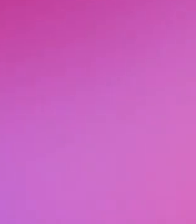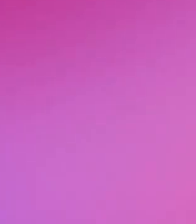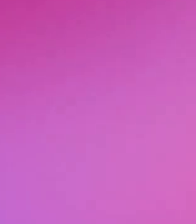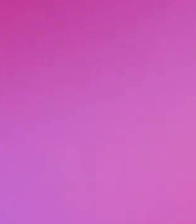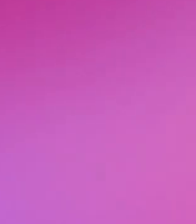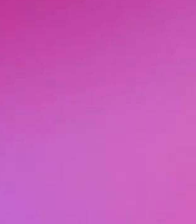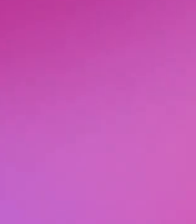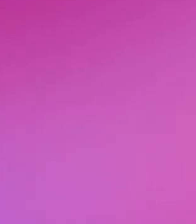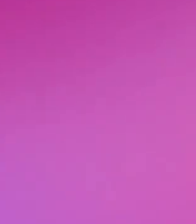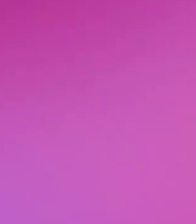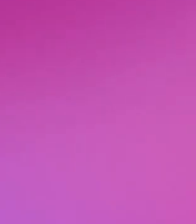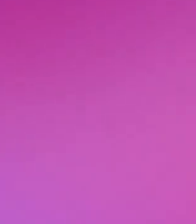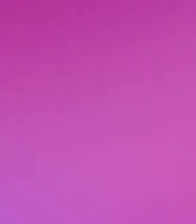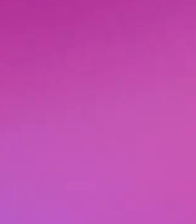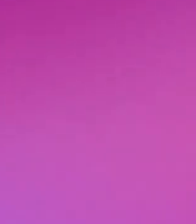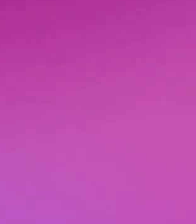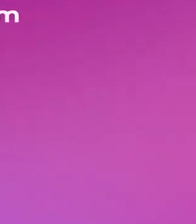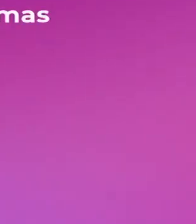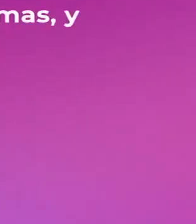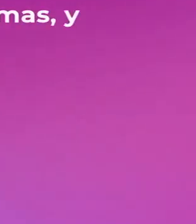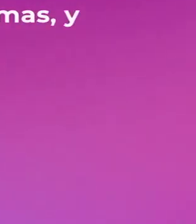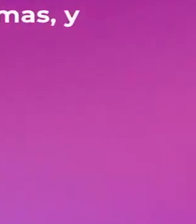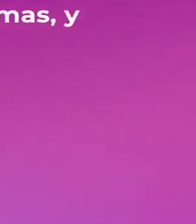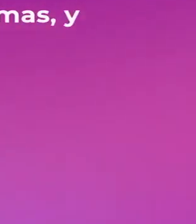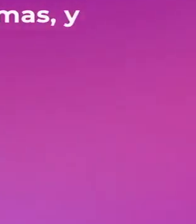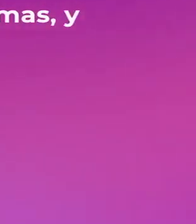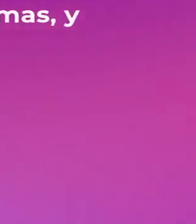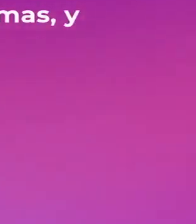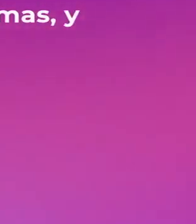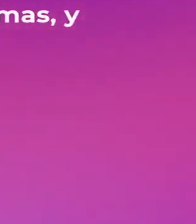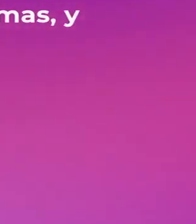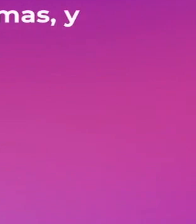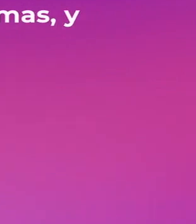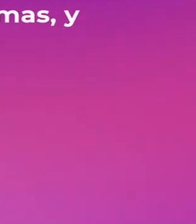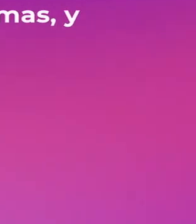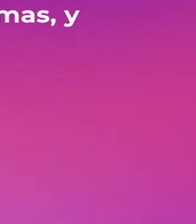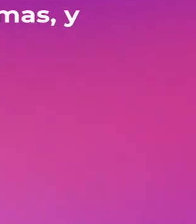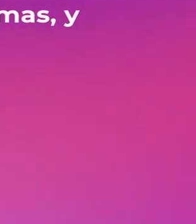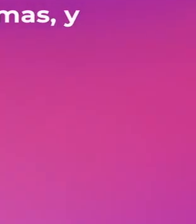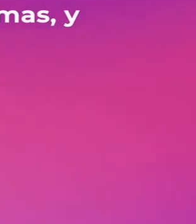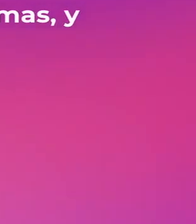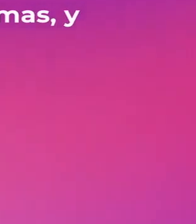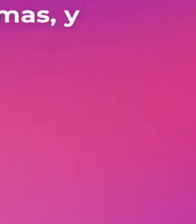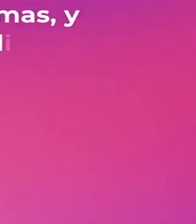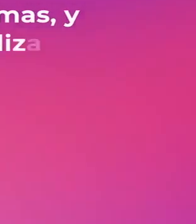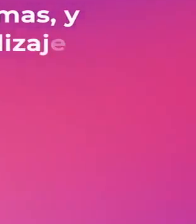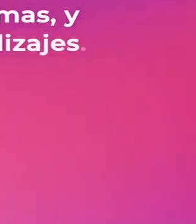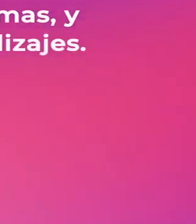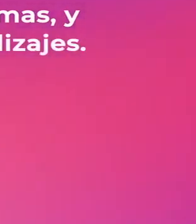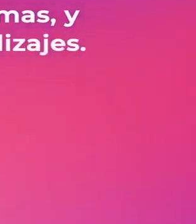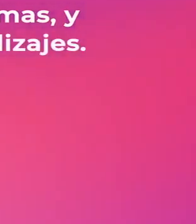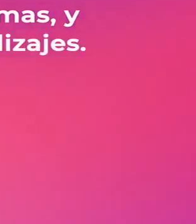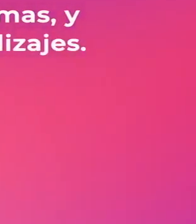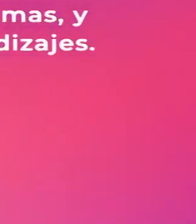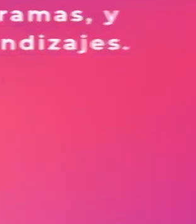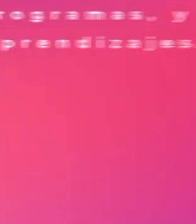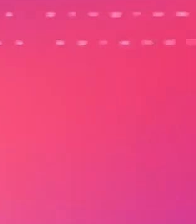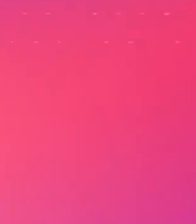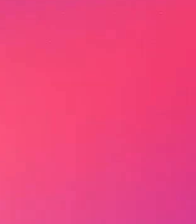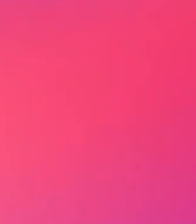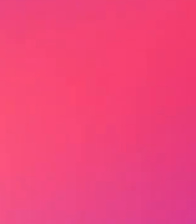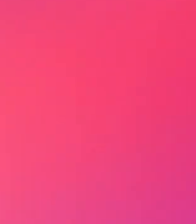gob.mx en donde podrás ver nuevamente los vídeos de los programas y además encontrarás actividades para fortalecer